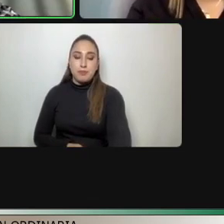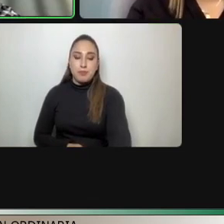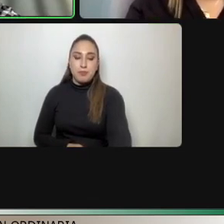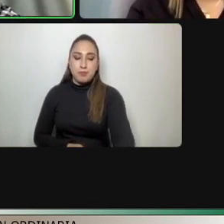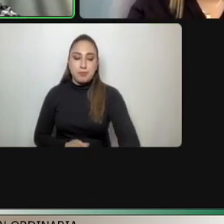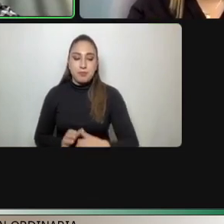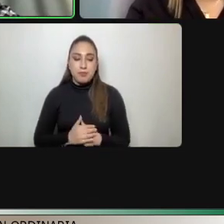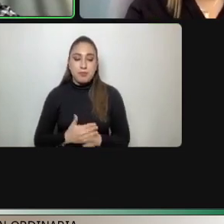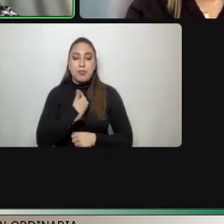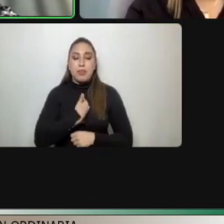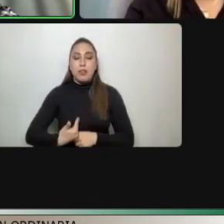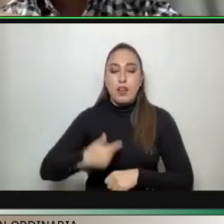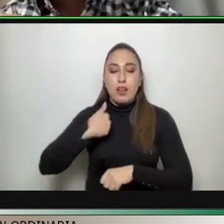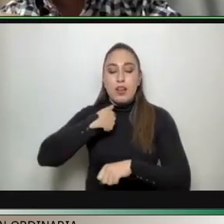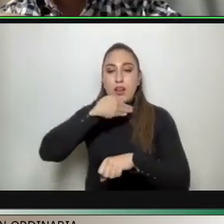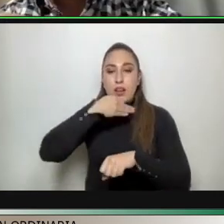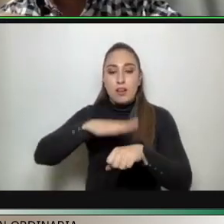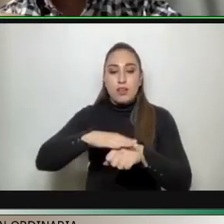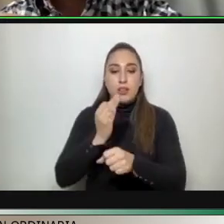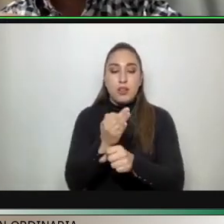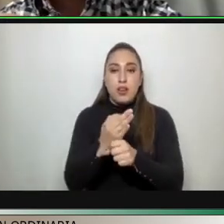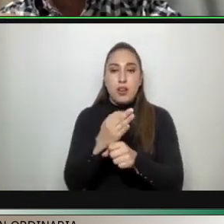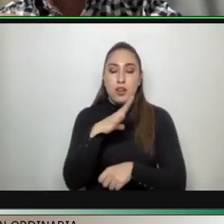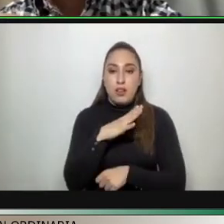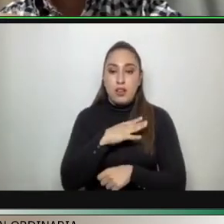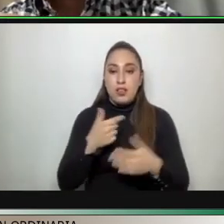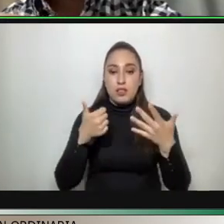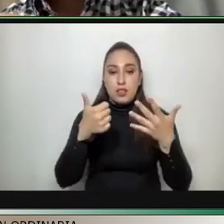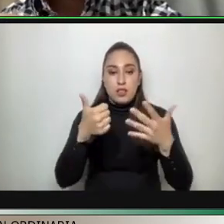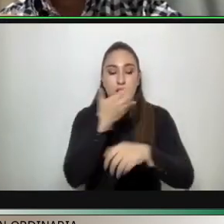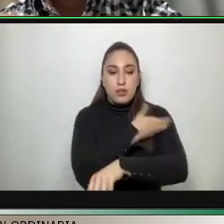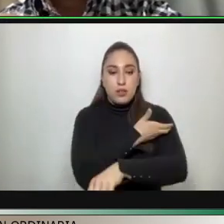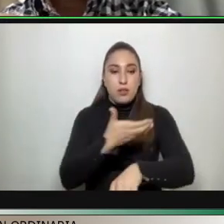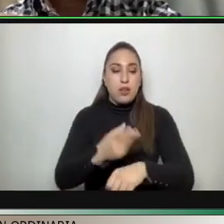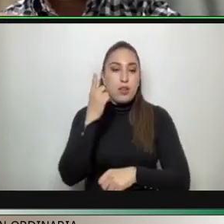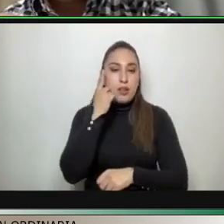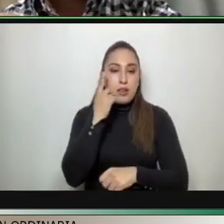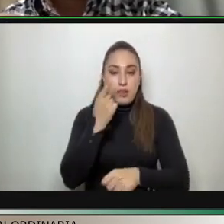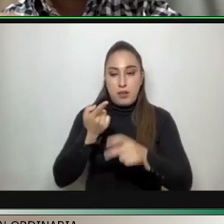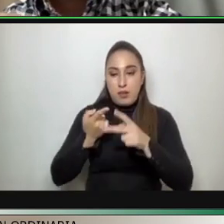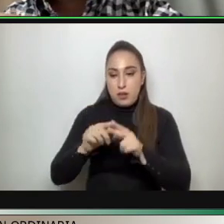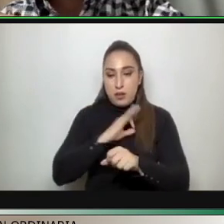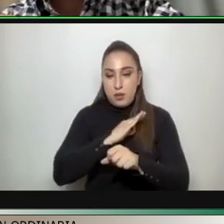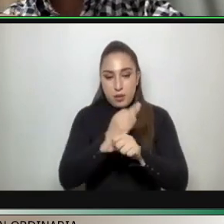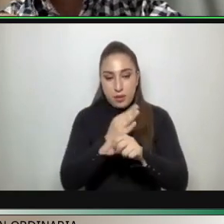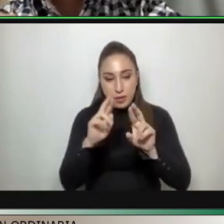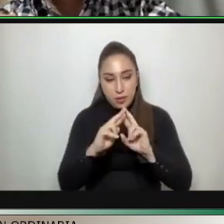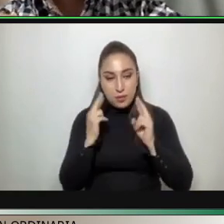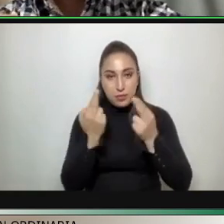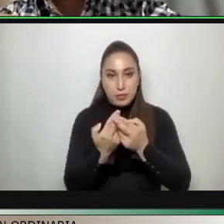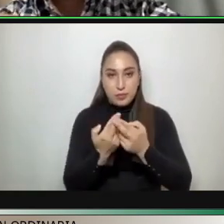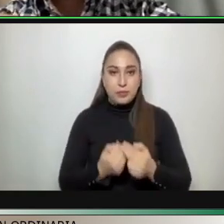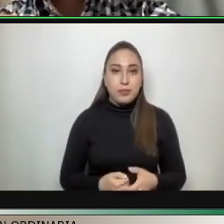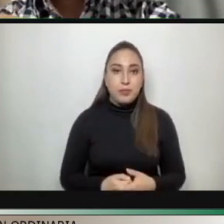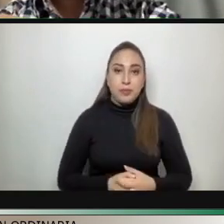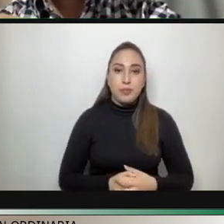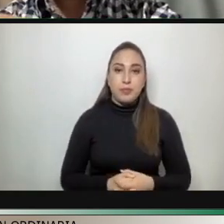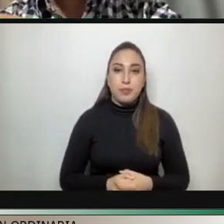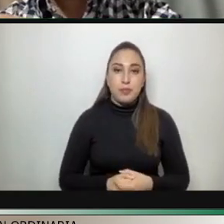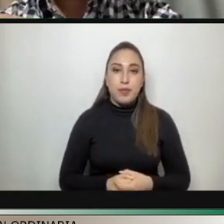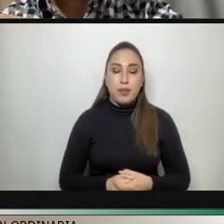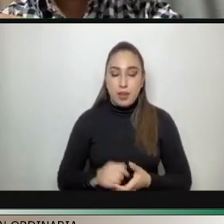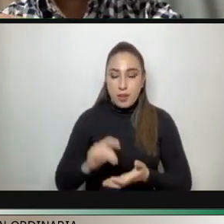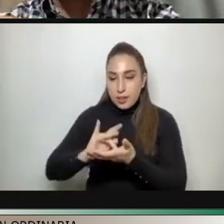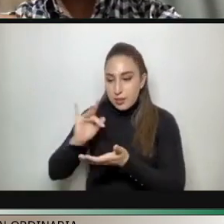Diputada Presidenta, le informo que tenemos 6 diputadas y diputados. Hay quórum. Gracias,